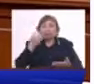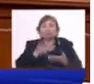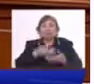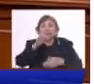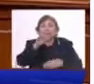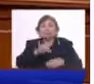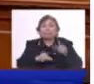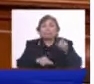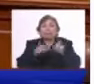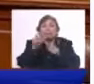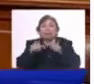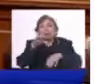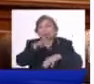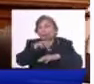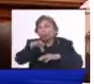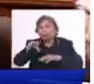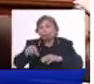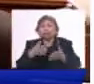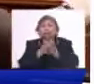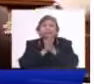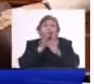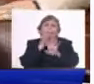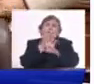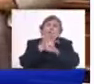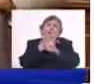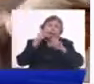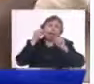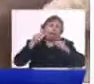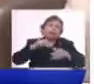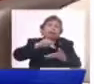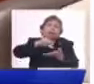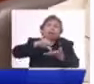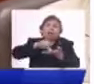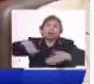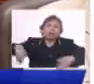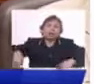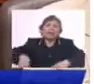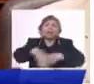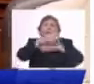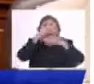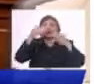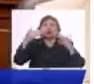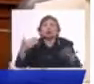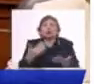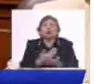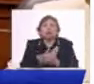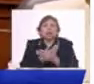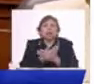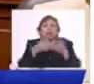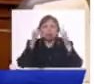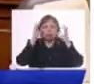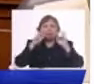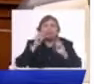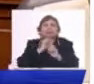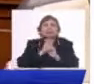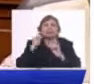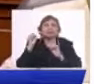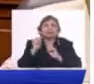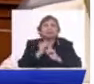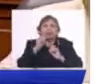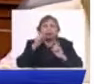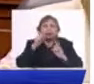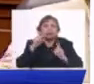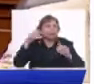pueblo reclama y clama en las calles, en las avenidas y en las plazas, porque quiere una nueva convivencia social. Allí